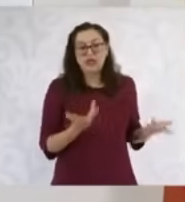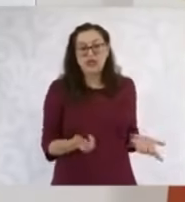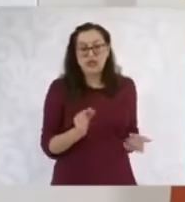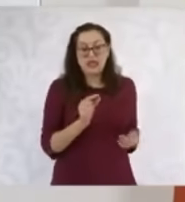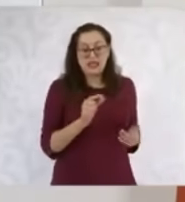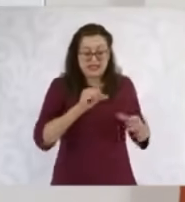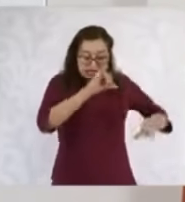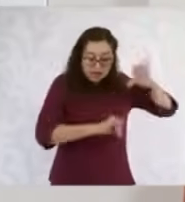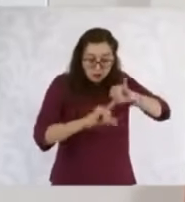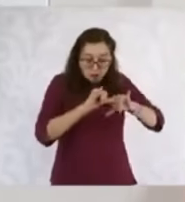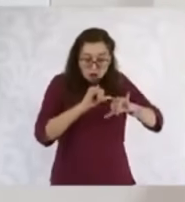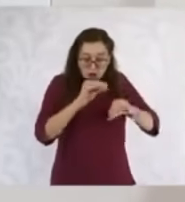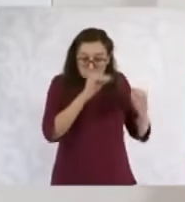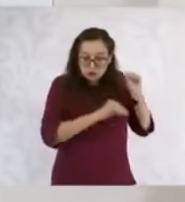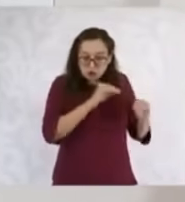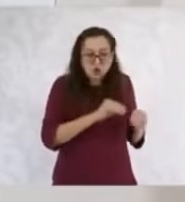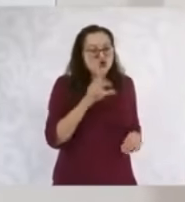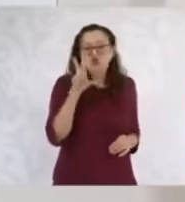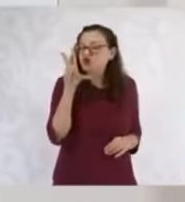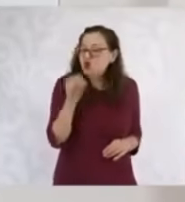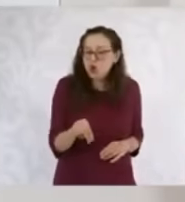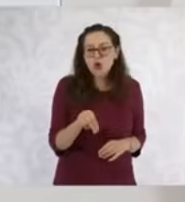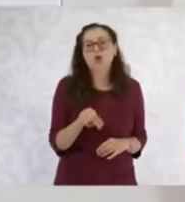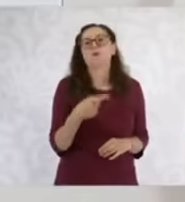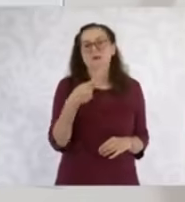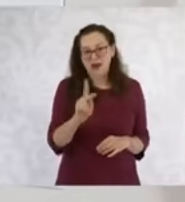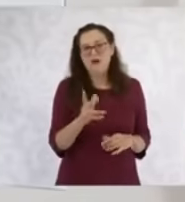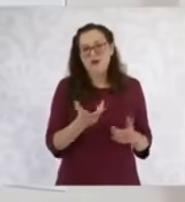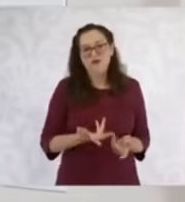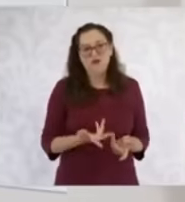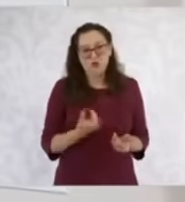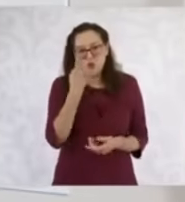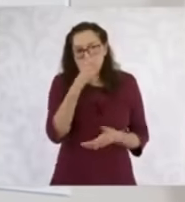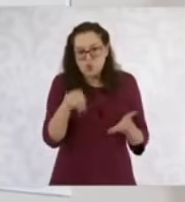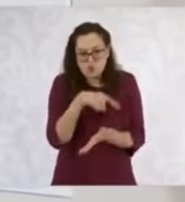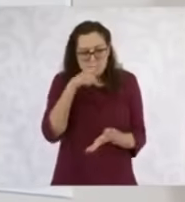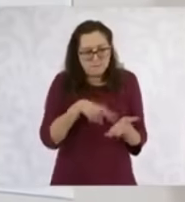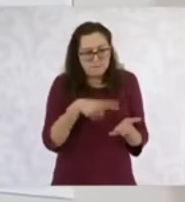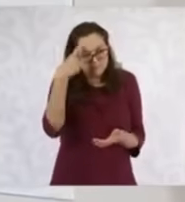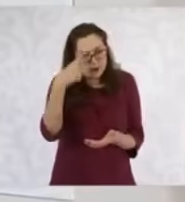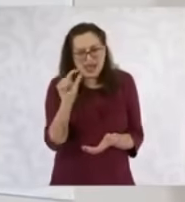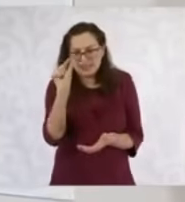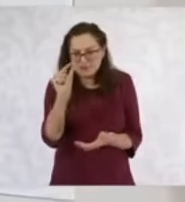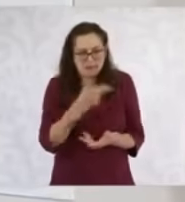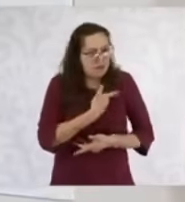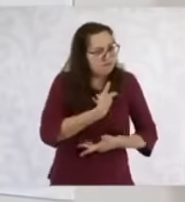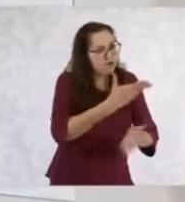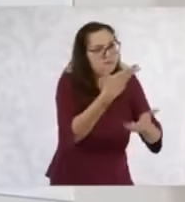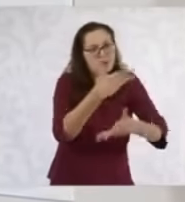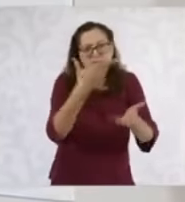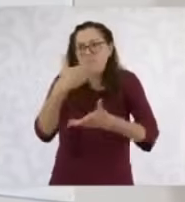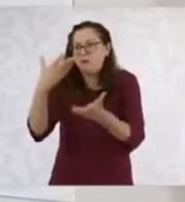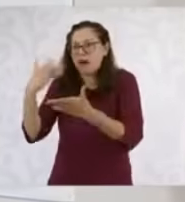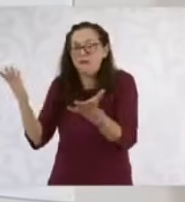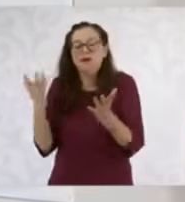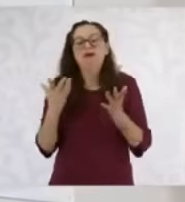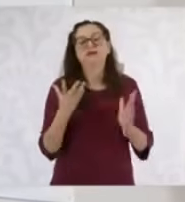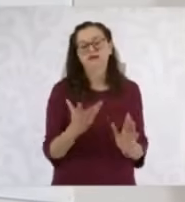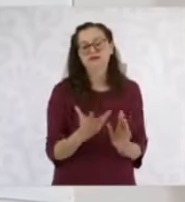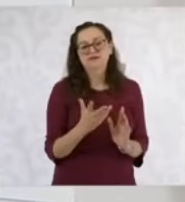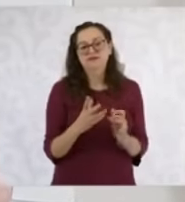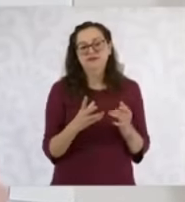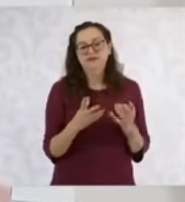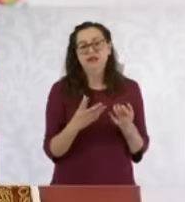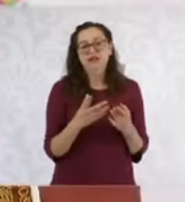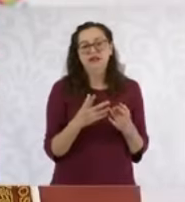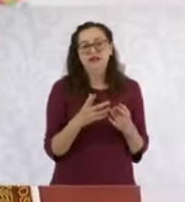sino la mejora que se da en los propios cultivos a partir de las distintas instituciones públicas de